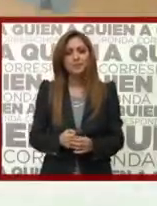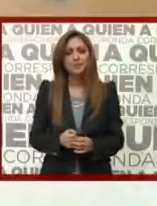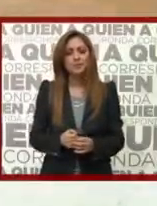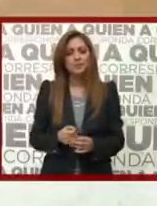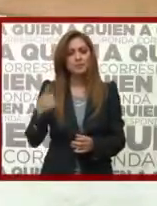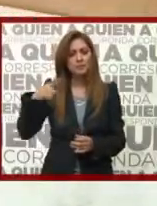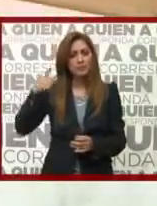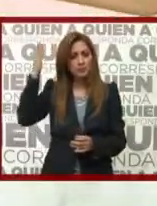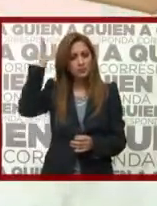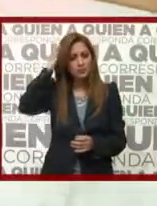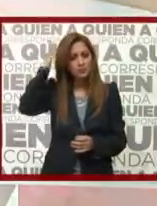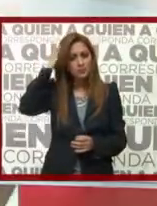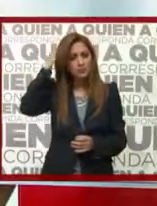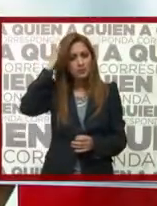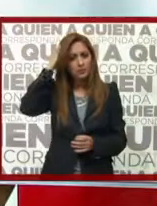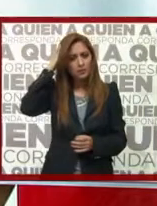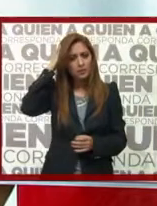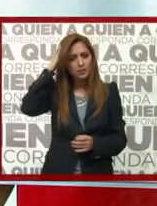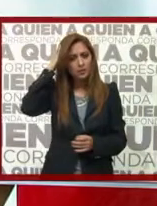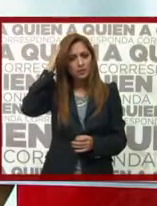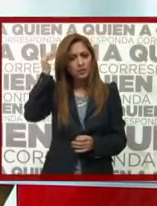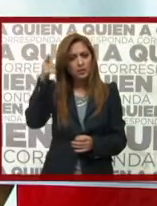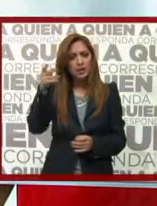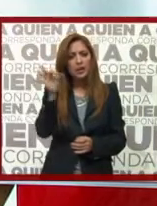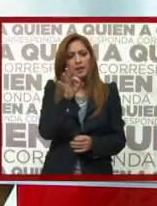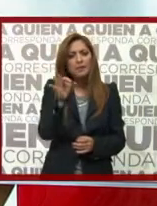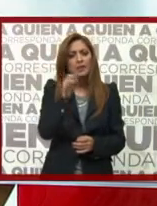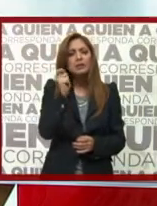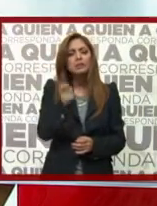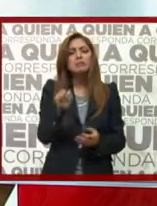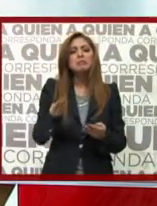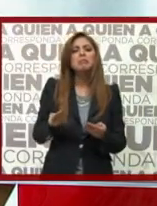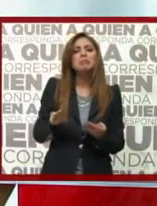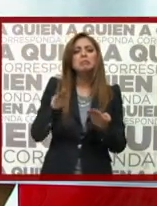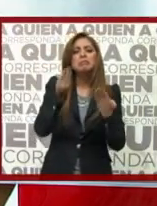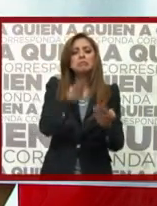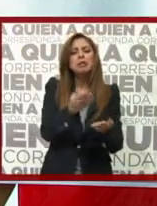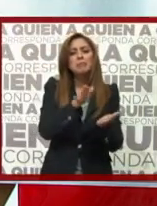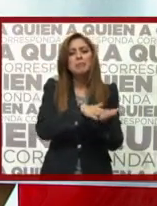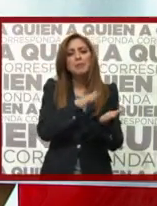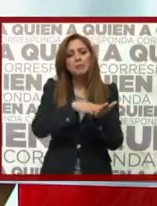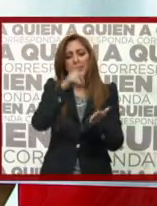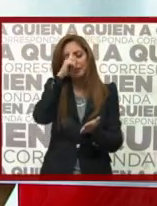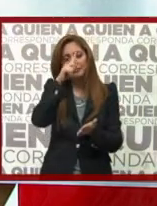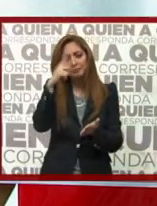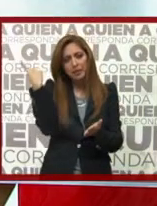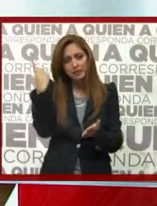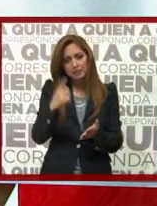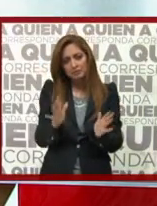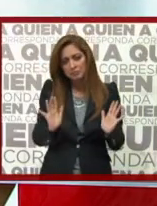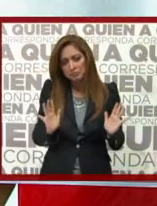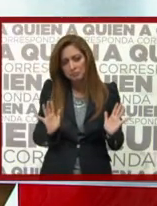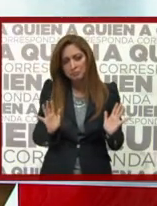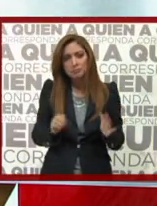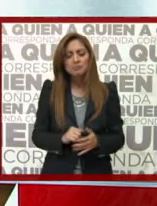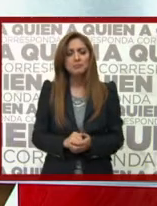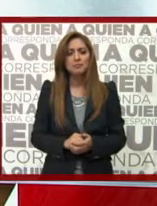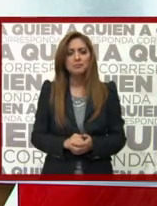las autoridades porque así puede aparecer rápido el documento, ¿no? Yo creo que